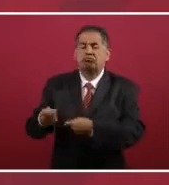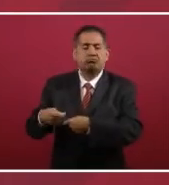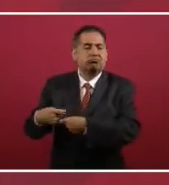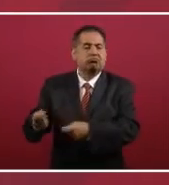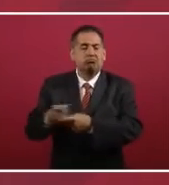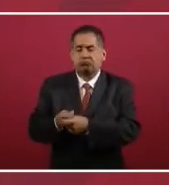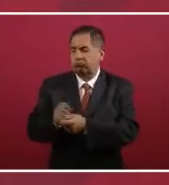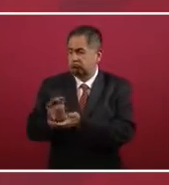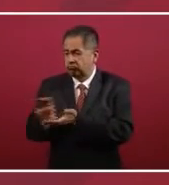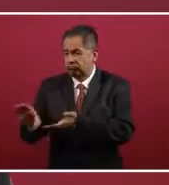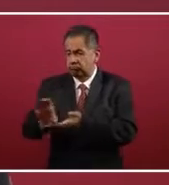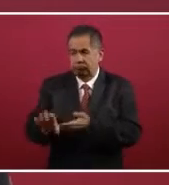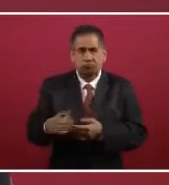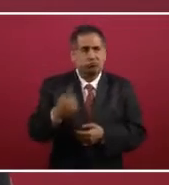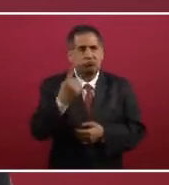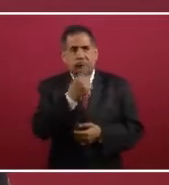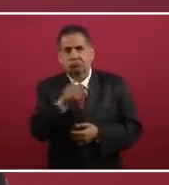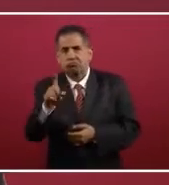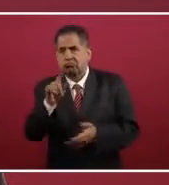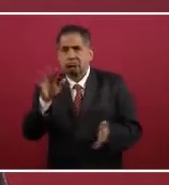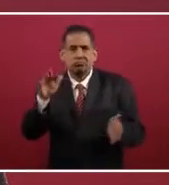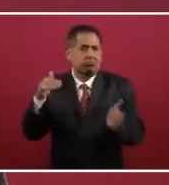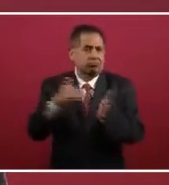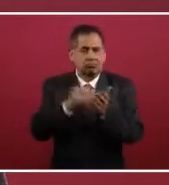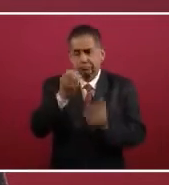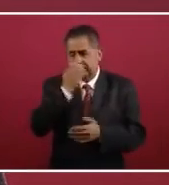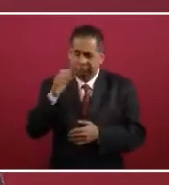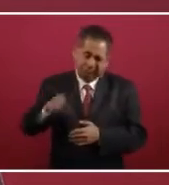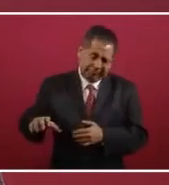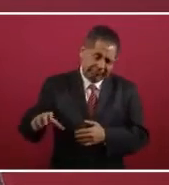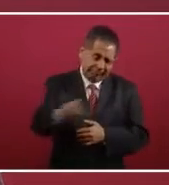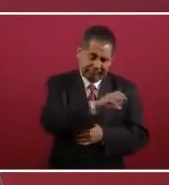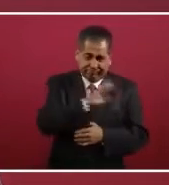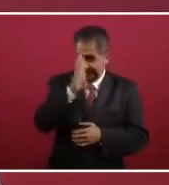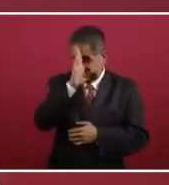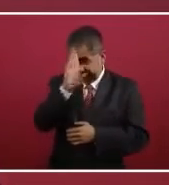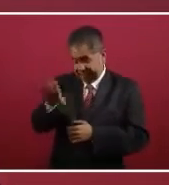las 170 mil escuelas que hay